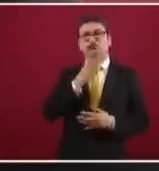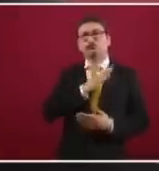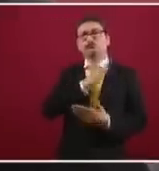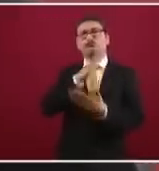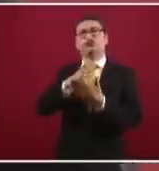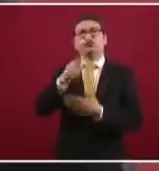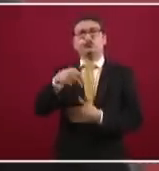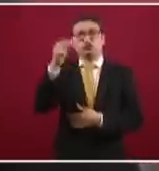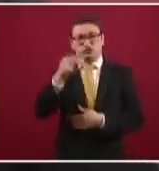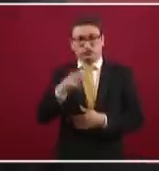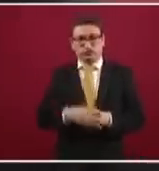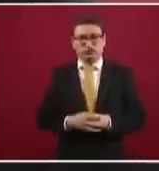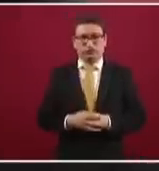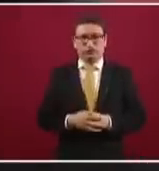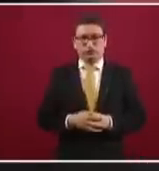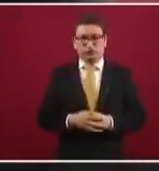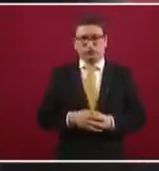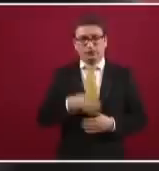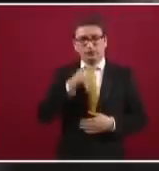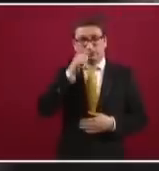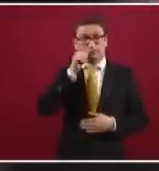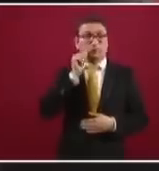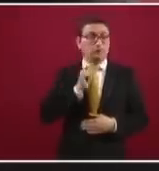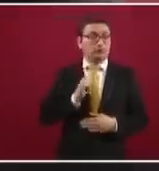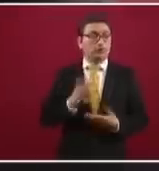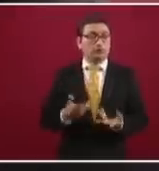Juárez se va